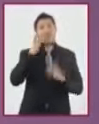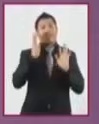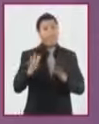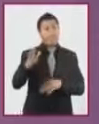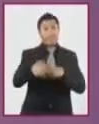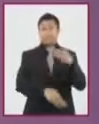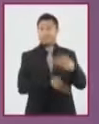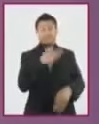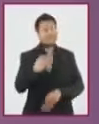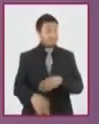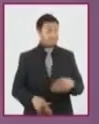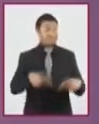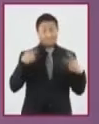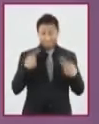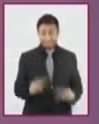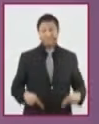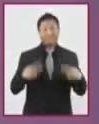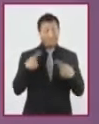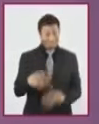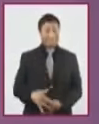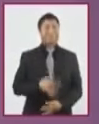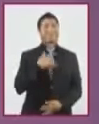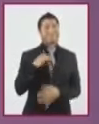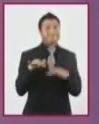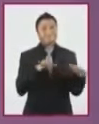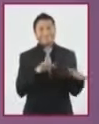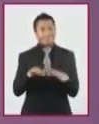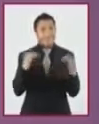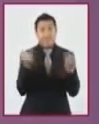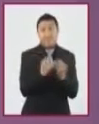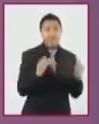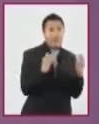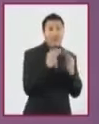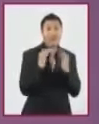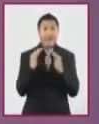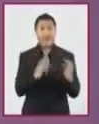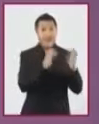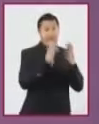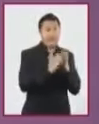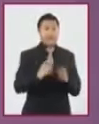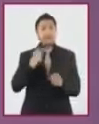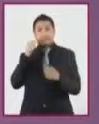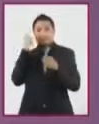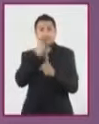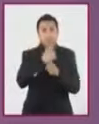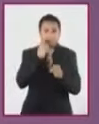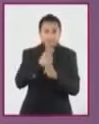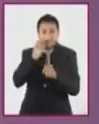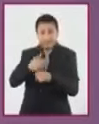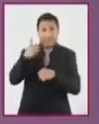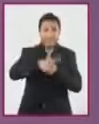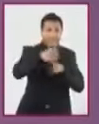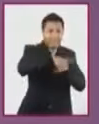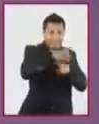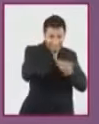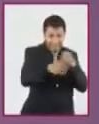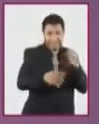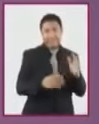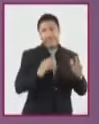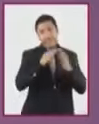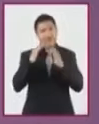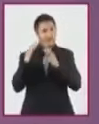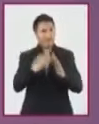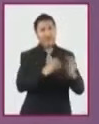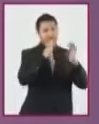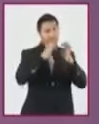por toda la gente, y asimismo por las construcciones ya empezamos a notar daños más severos en las construcciones, y ya